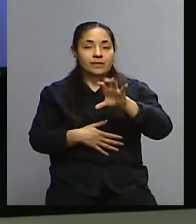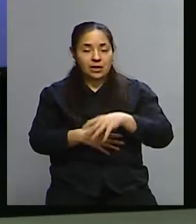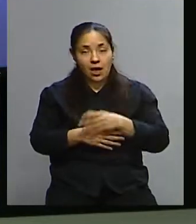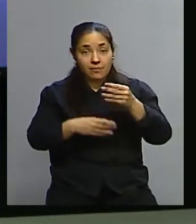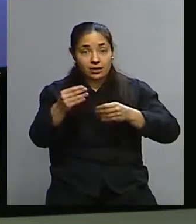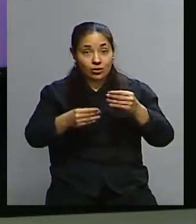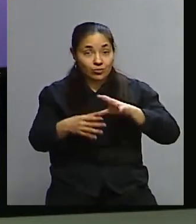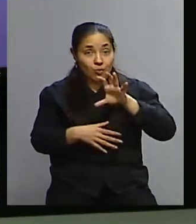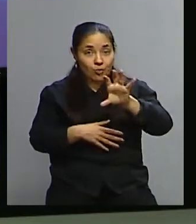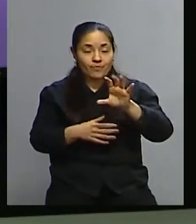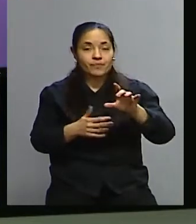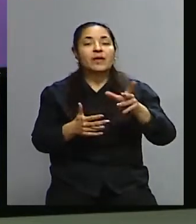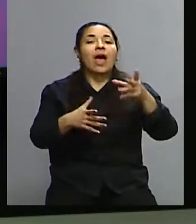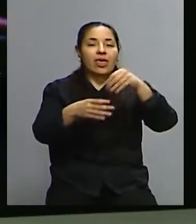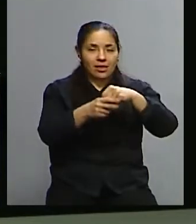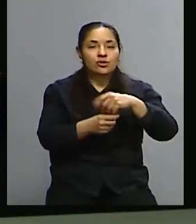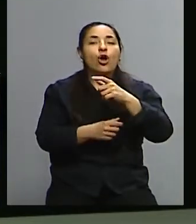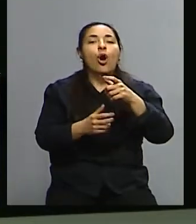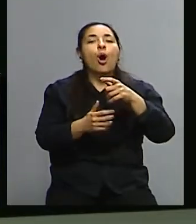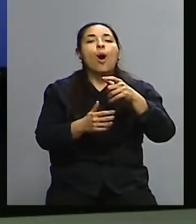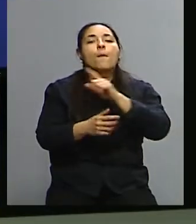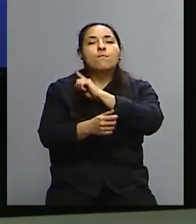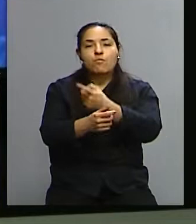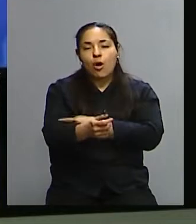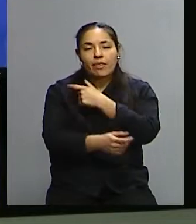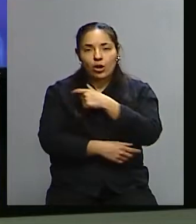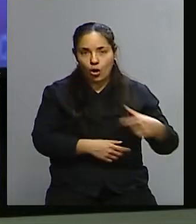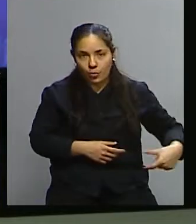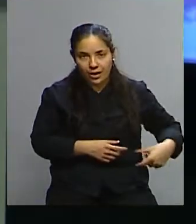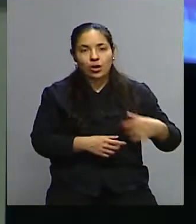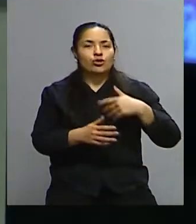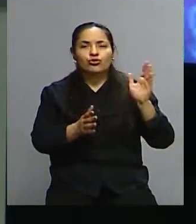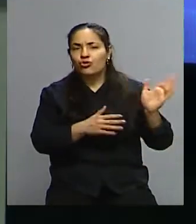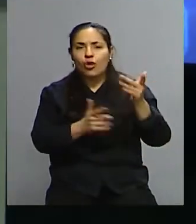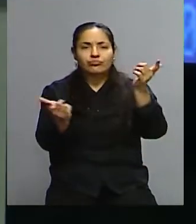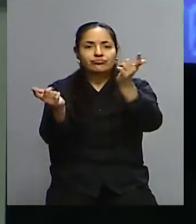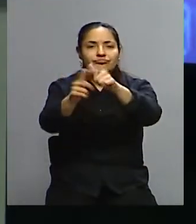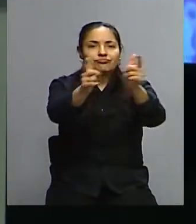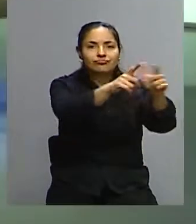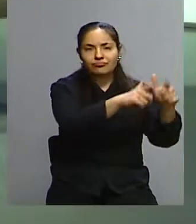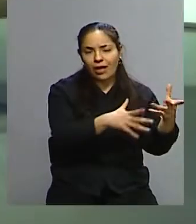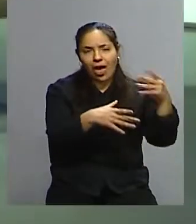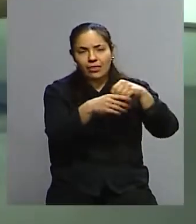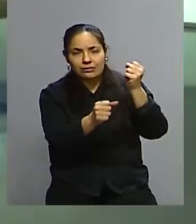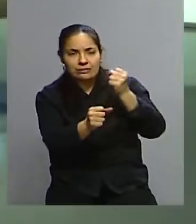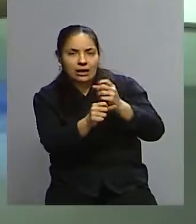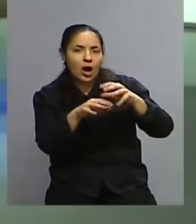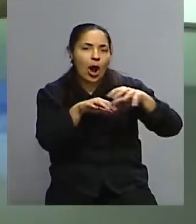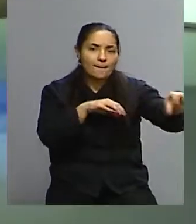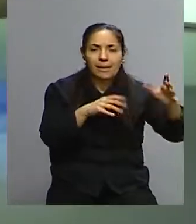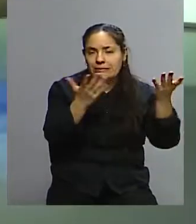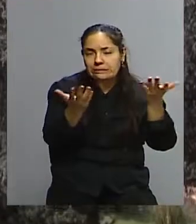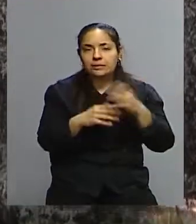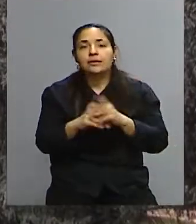provincial está el Poder Ejecutivo con todos sus organismos centralizados, descentralizados, autárquicos, fondos fiduciarios. Después está el Poder